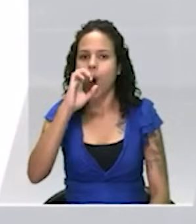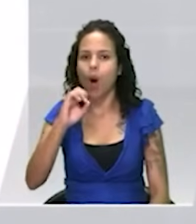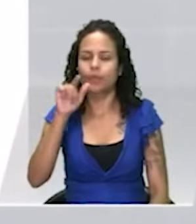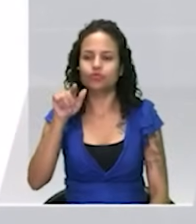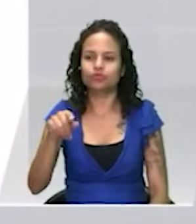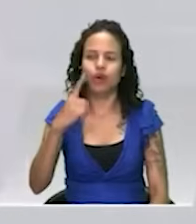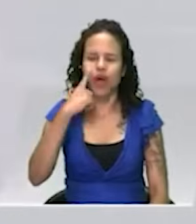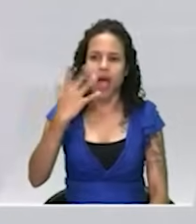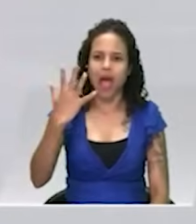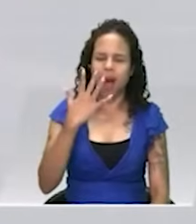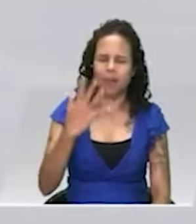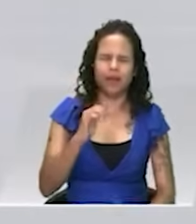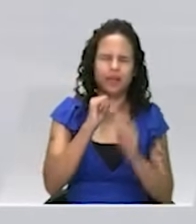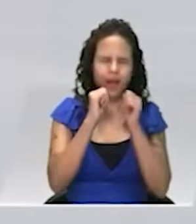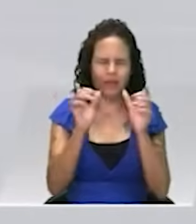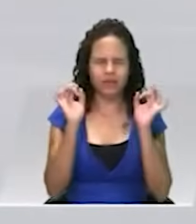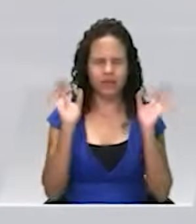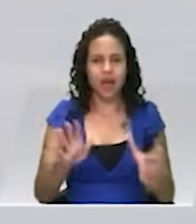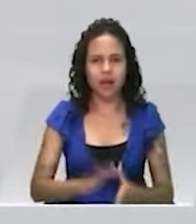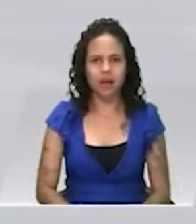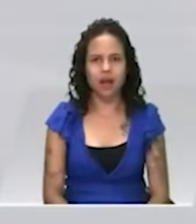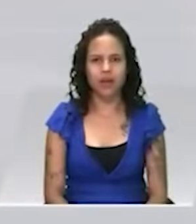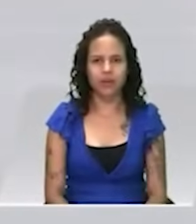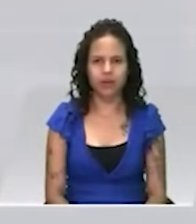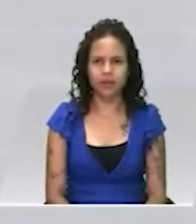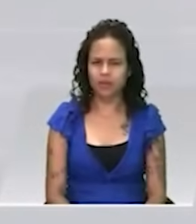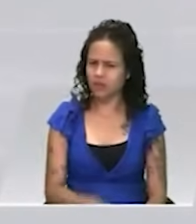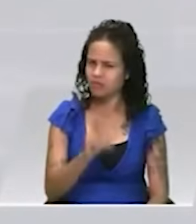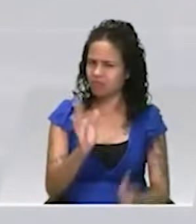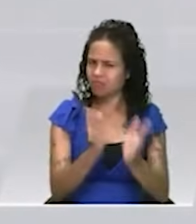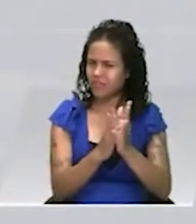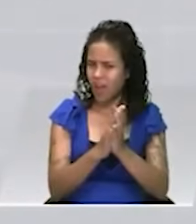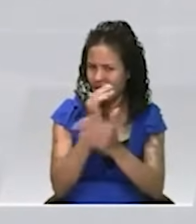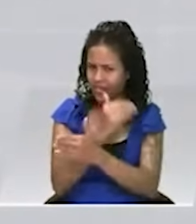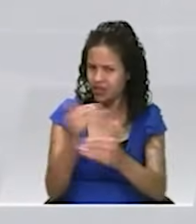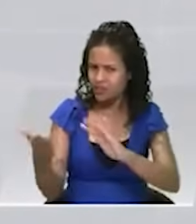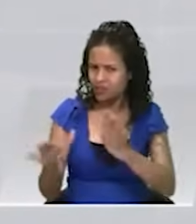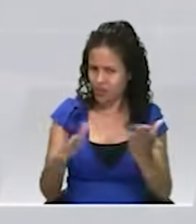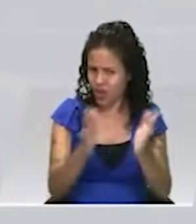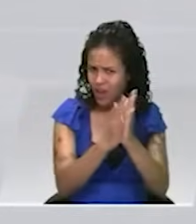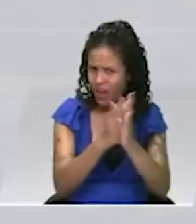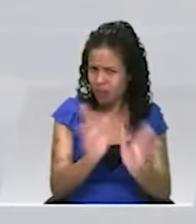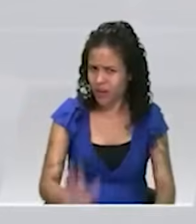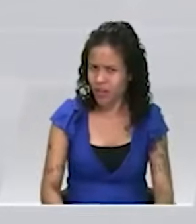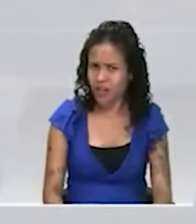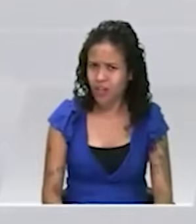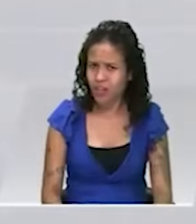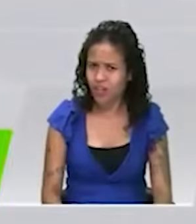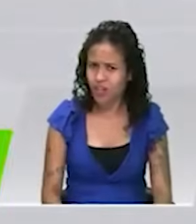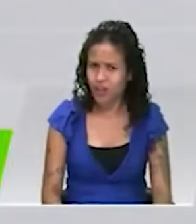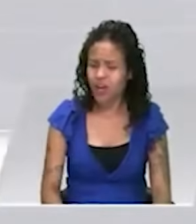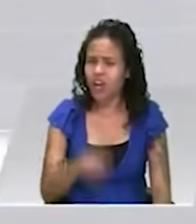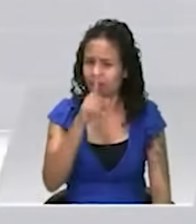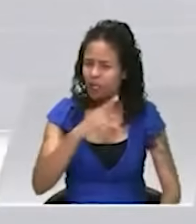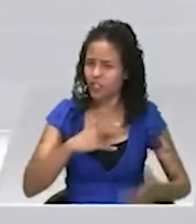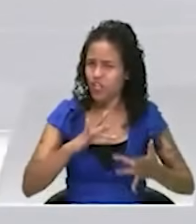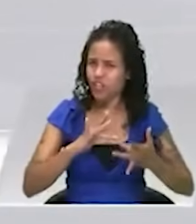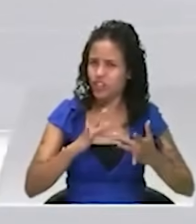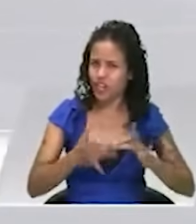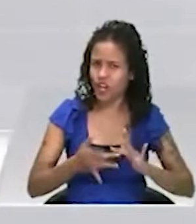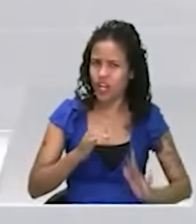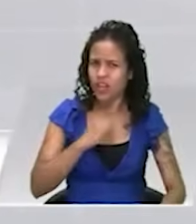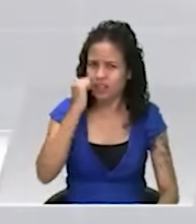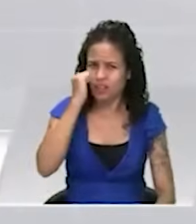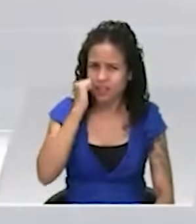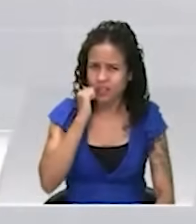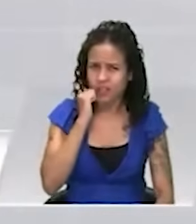grave amenaza. No aplaudía la muerte de los niños, pero sí te daba dolor de tristeza cuando te mataban